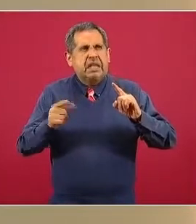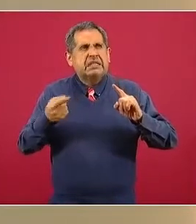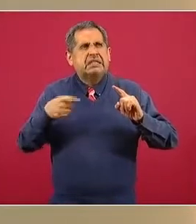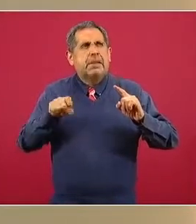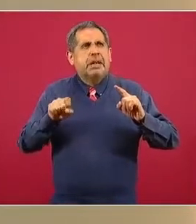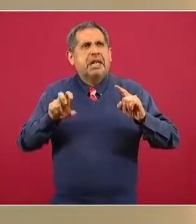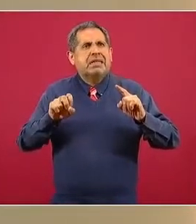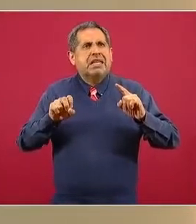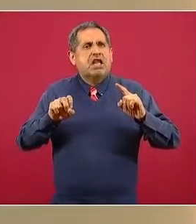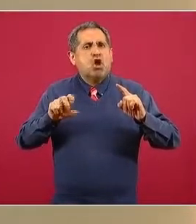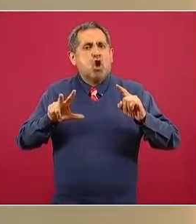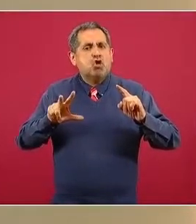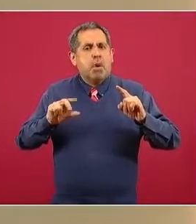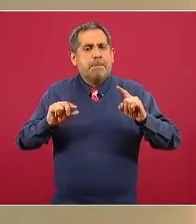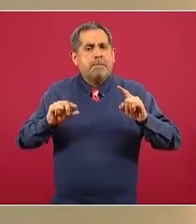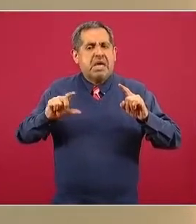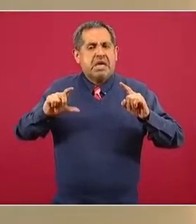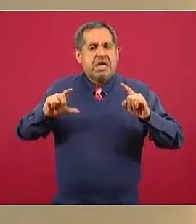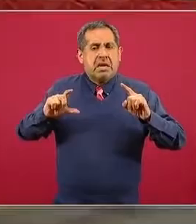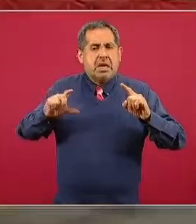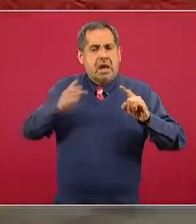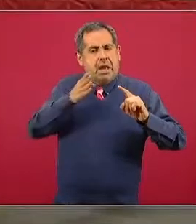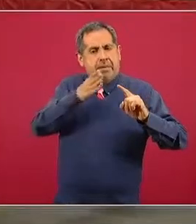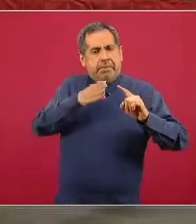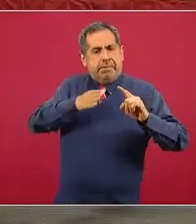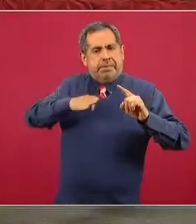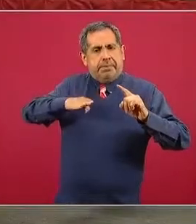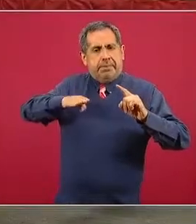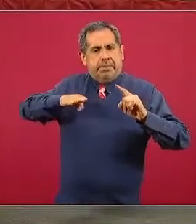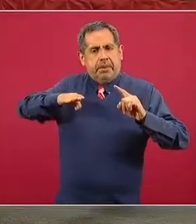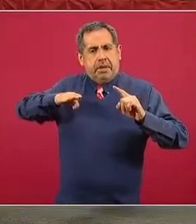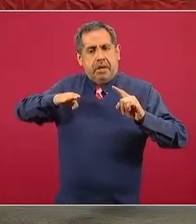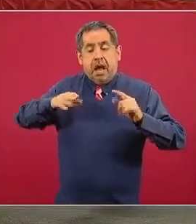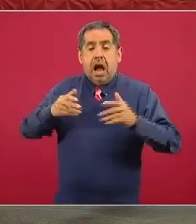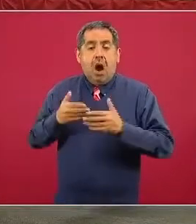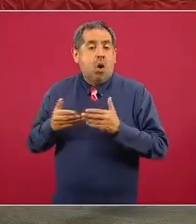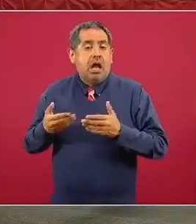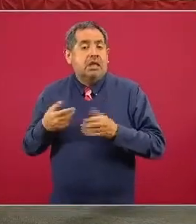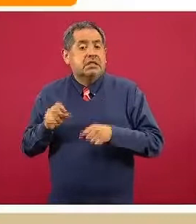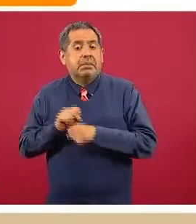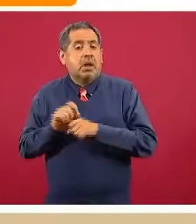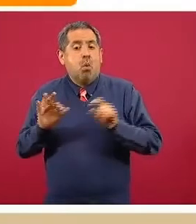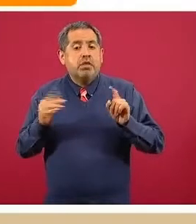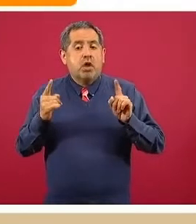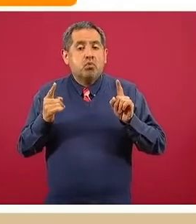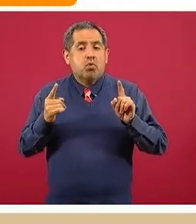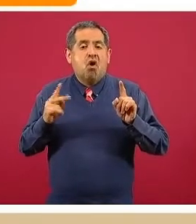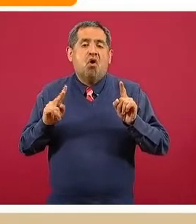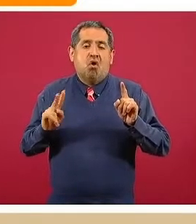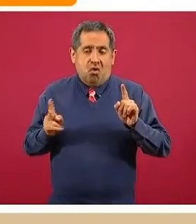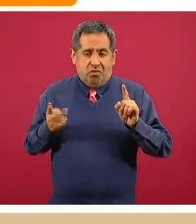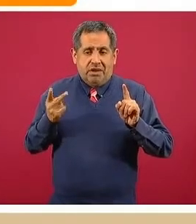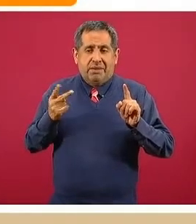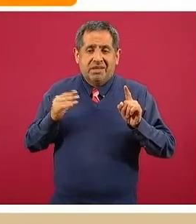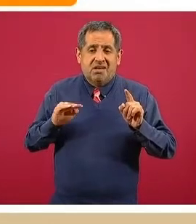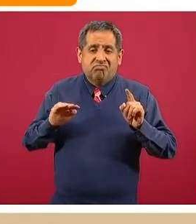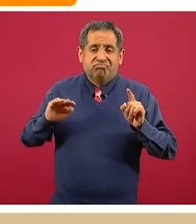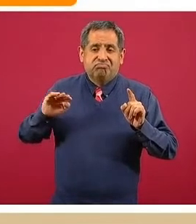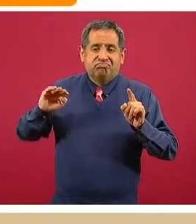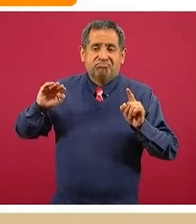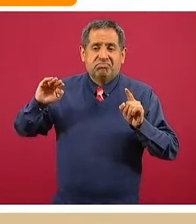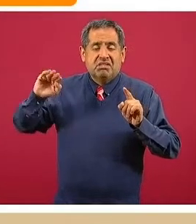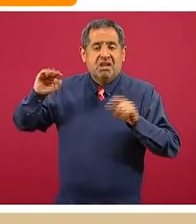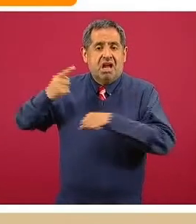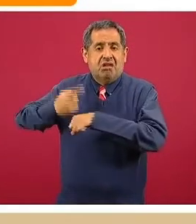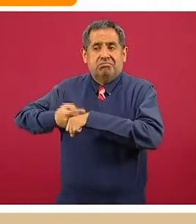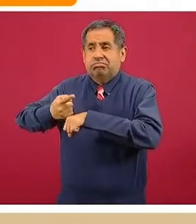semana 38 que formó una onda, y ahora para la semana 41 tenemos nuevamente un incremento más